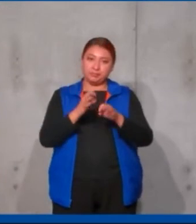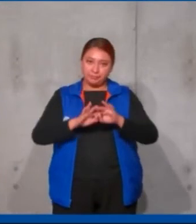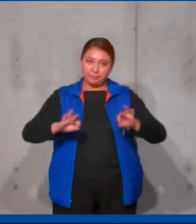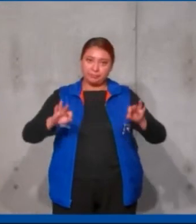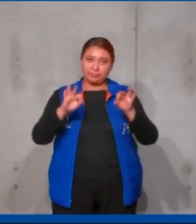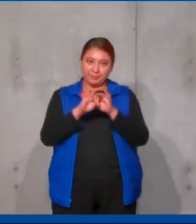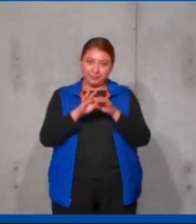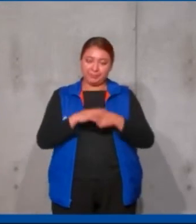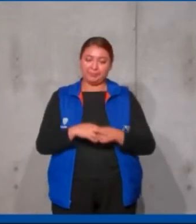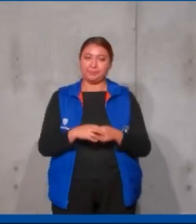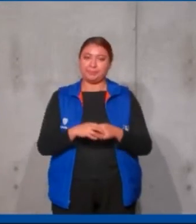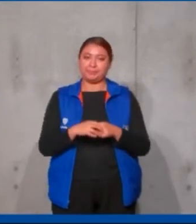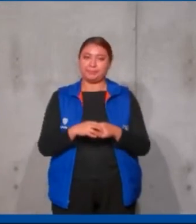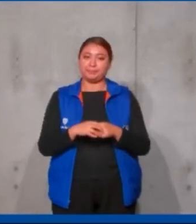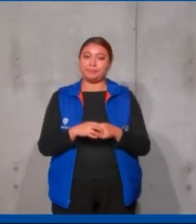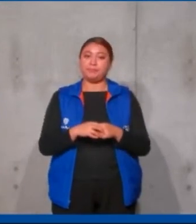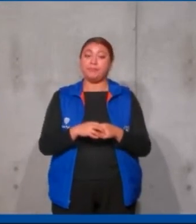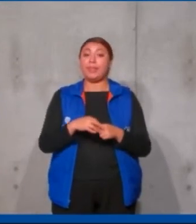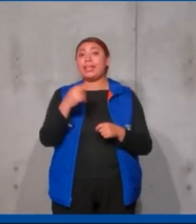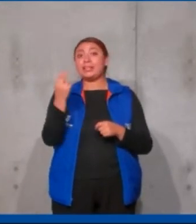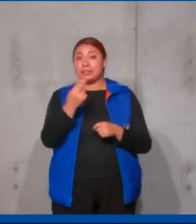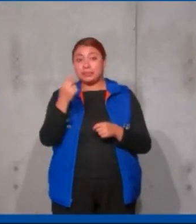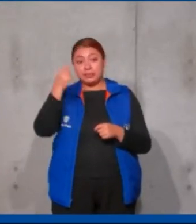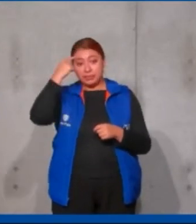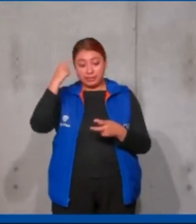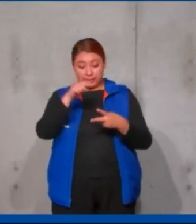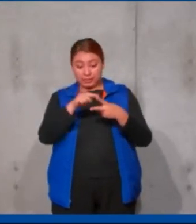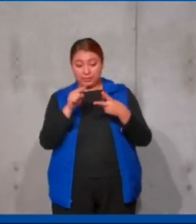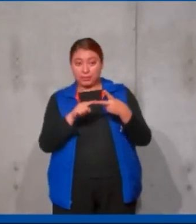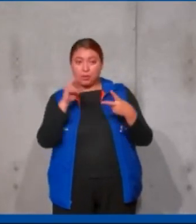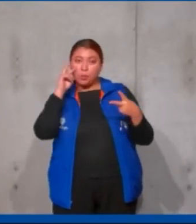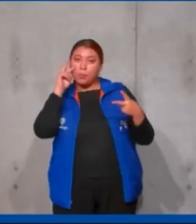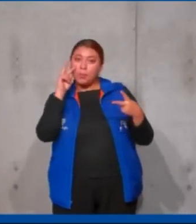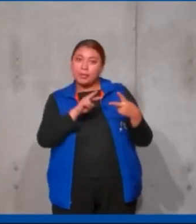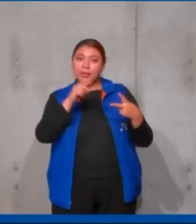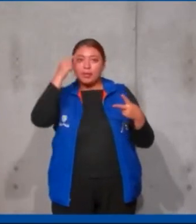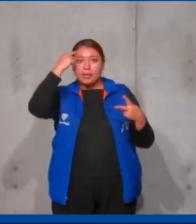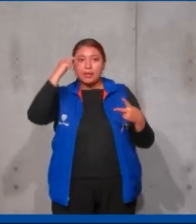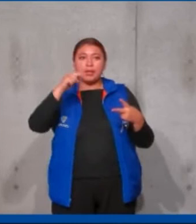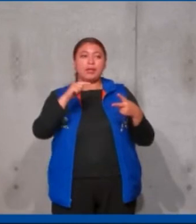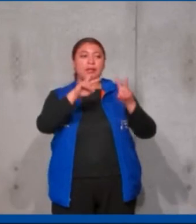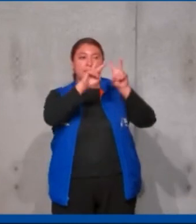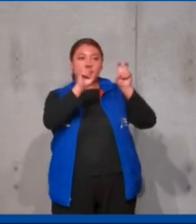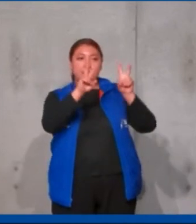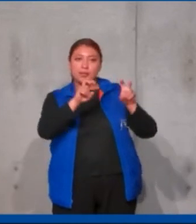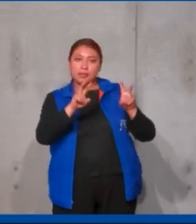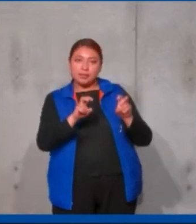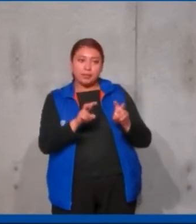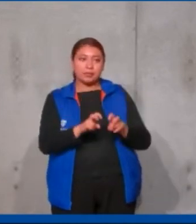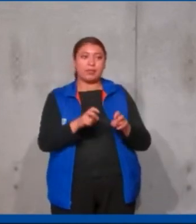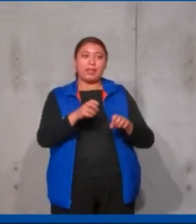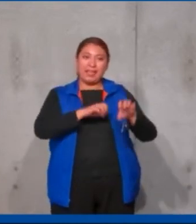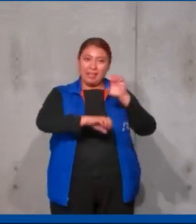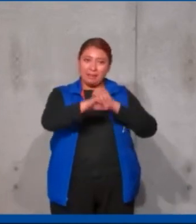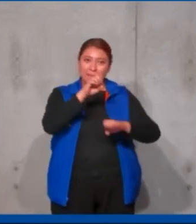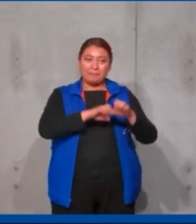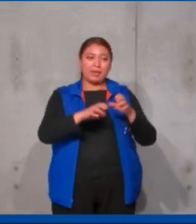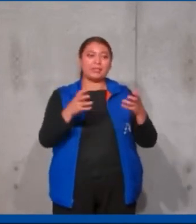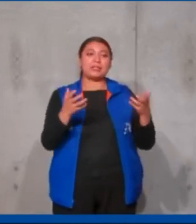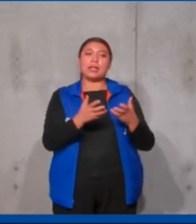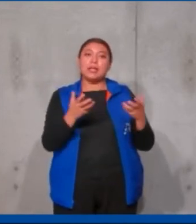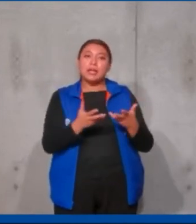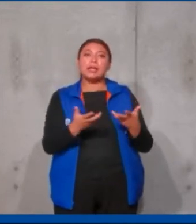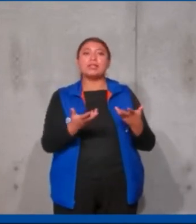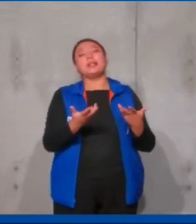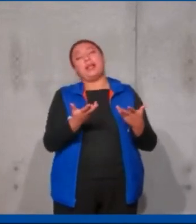conocer los temas materiales, nosotros podemos definir las estrategias que sean más enfocadas a lo que hace la organización, a